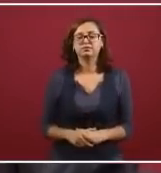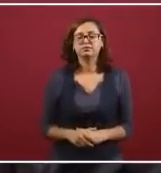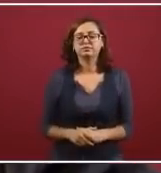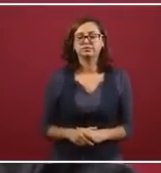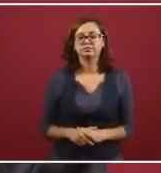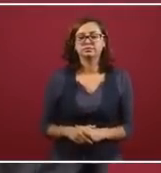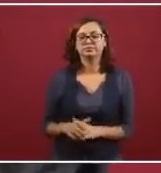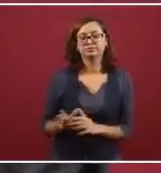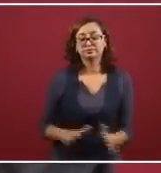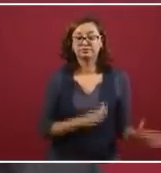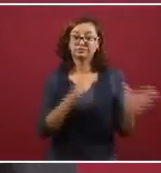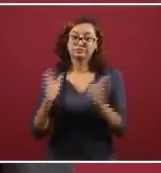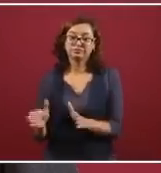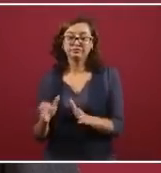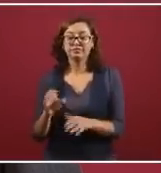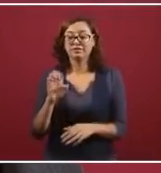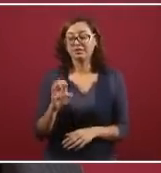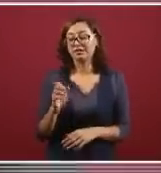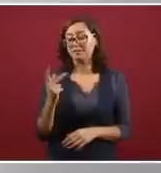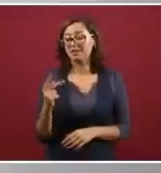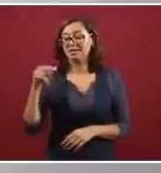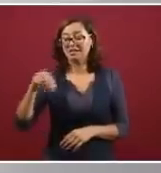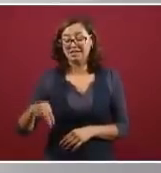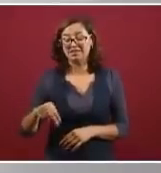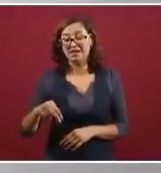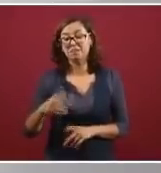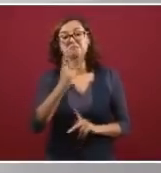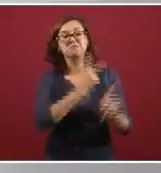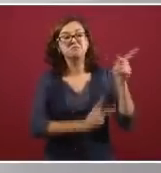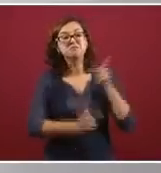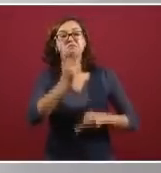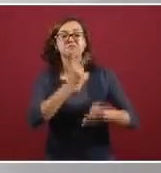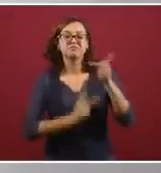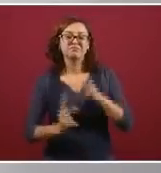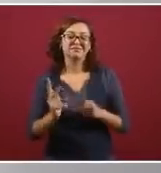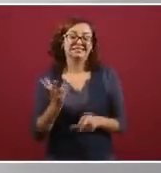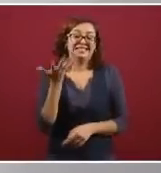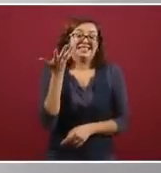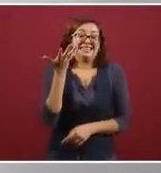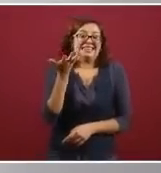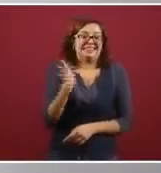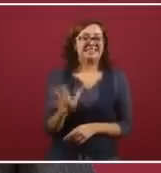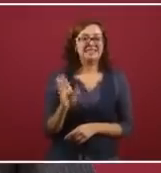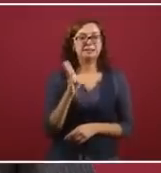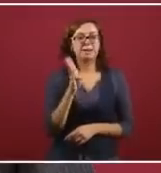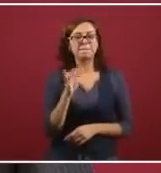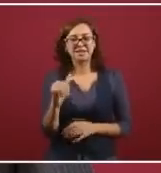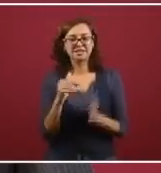Y el presidente Peña la dejó en 10 billones.